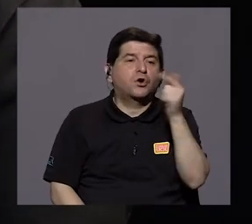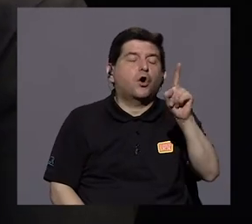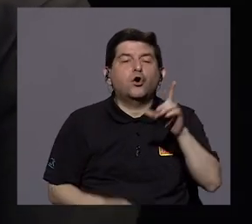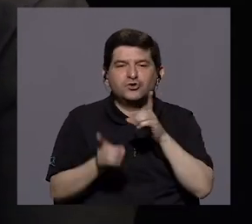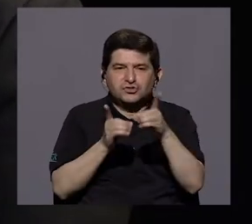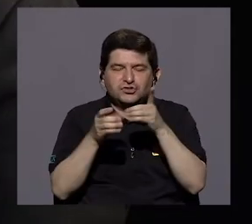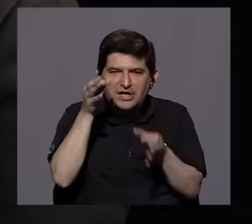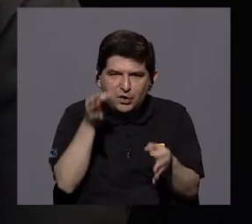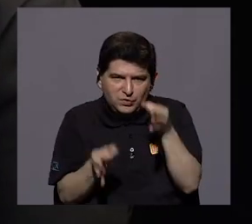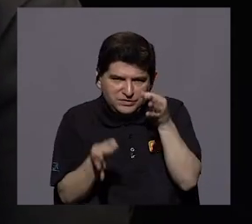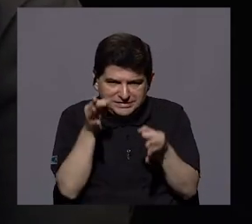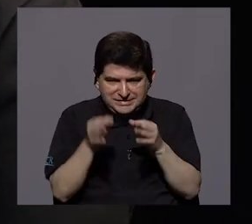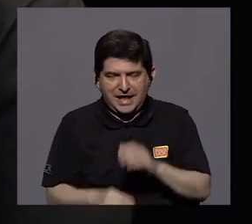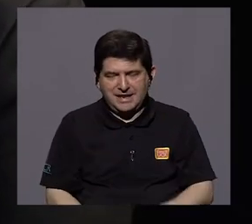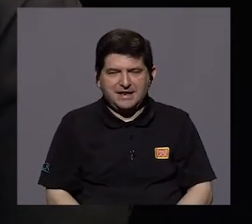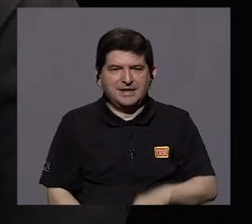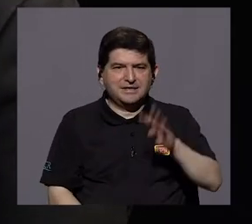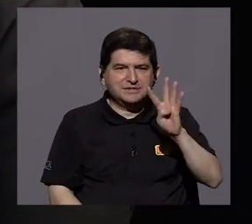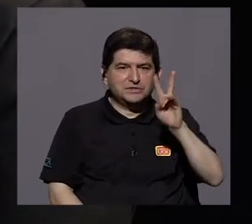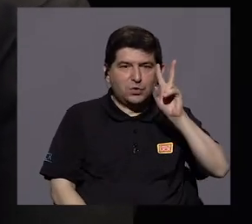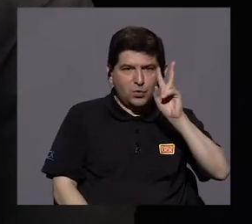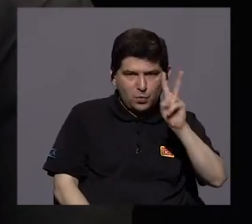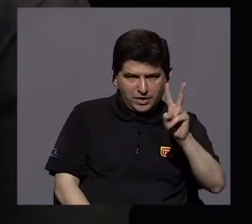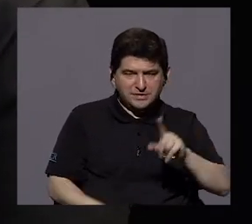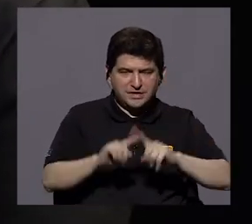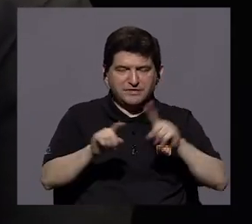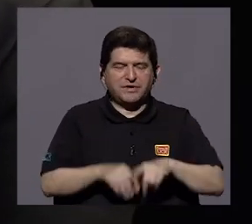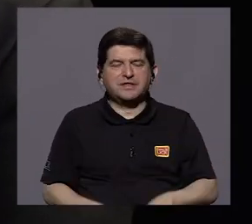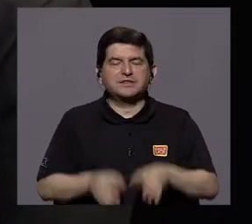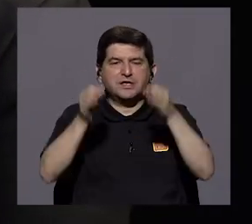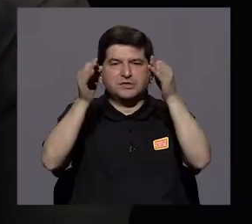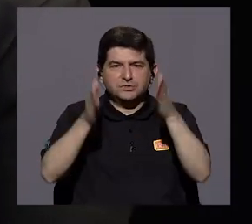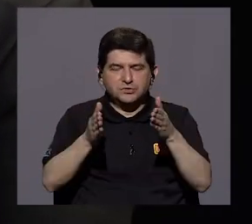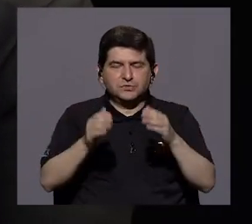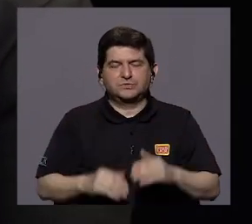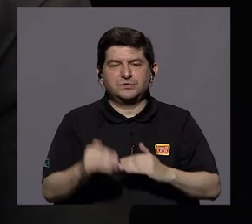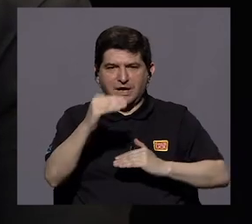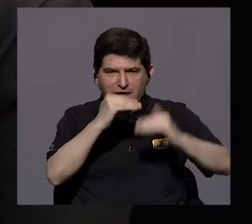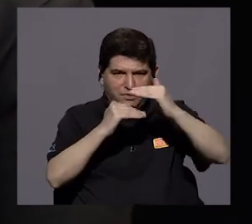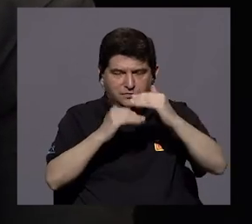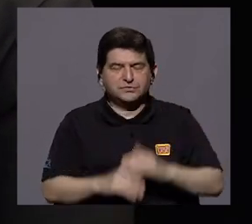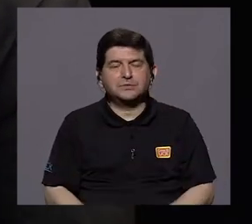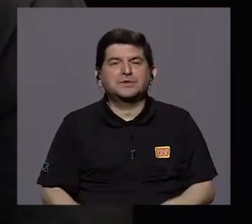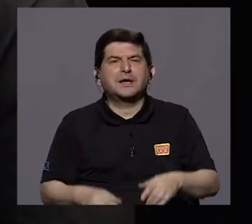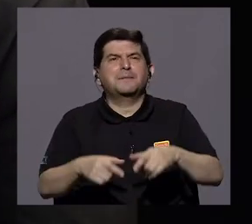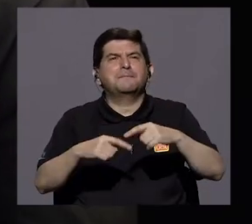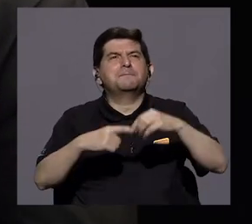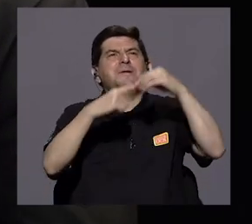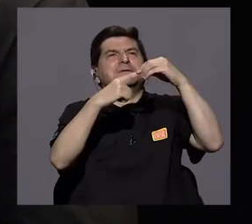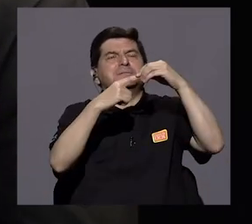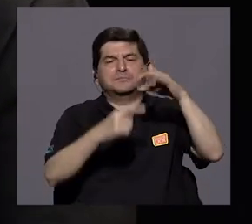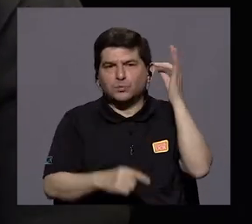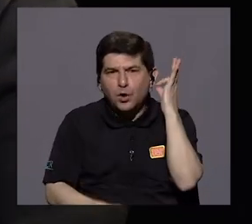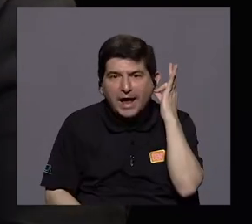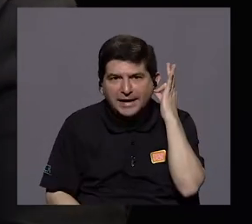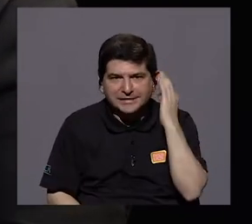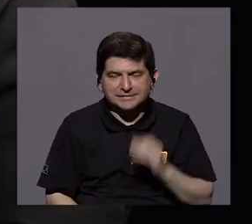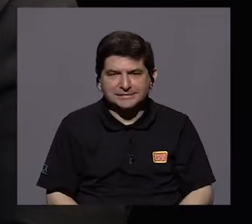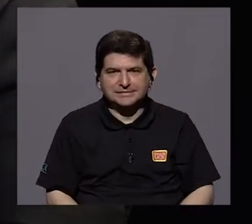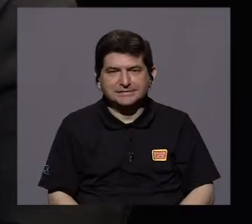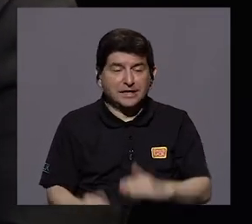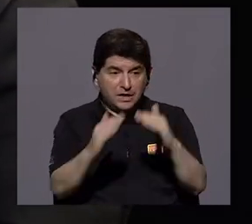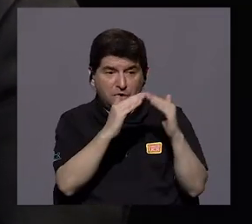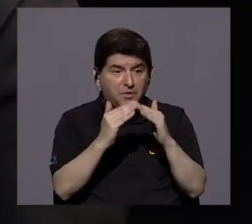11 distritos judiciales con 42 juzgados contravencionales. Mayoritariamente son mujeres,